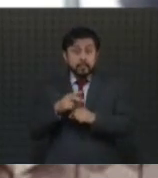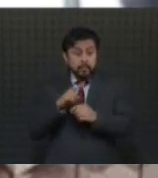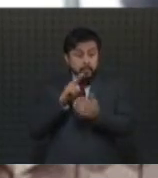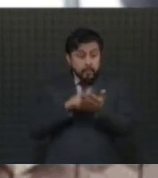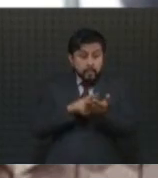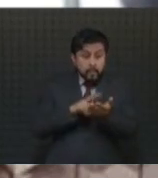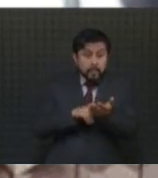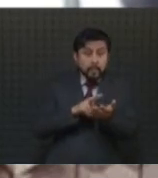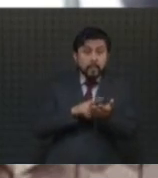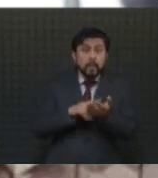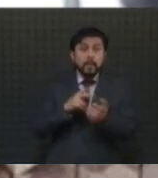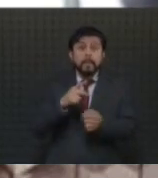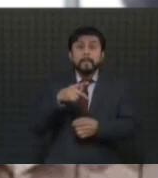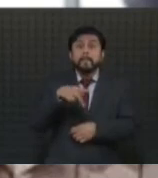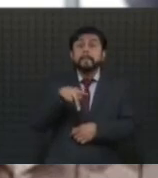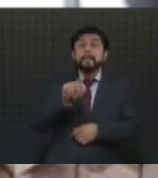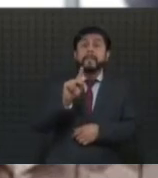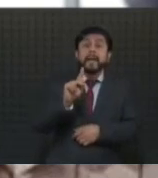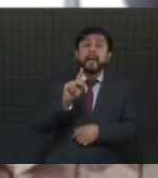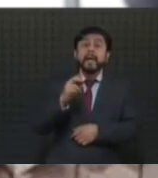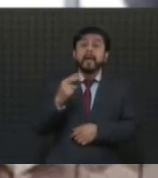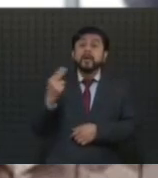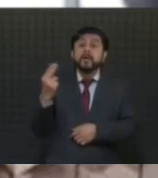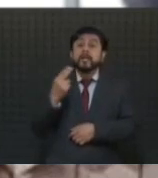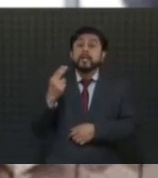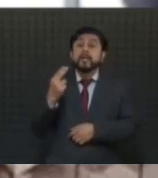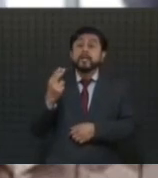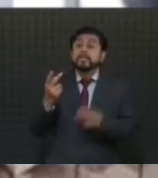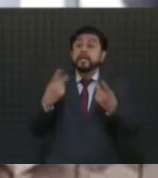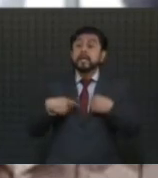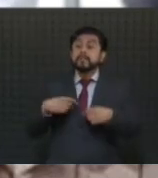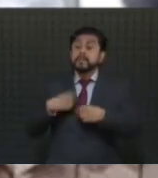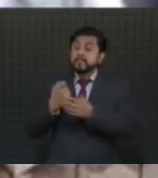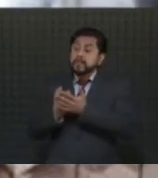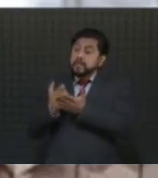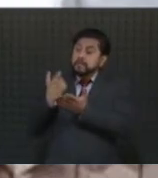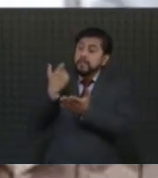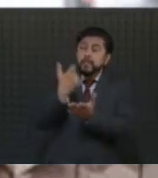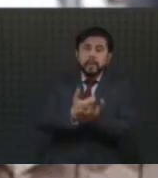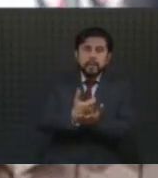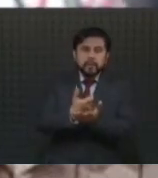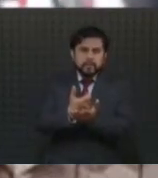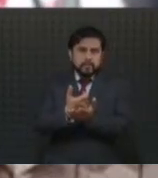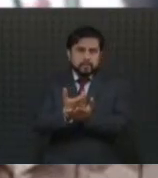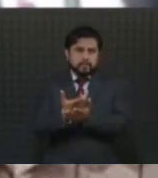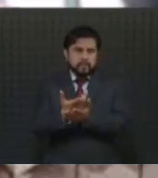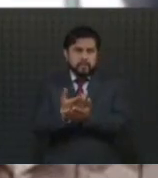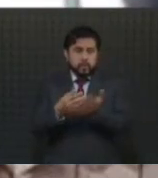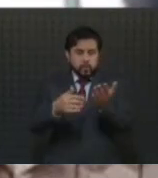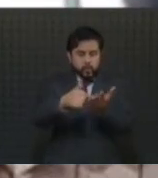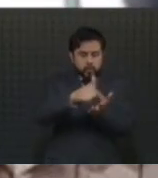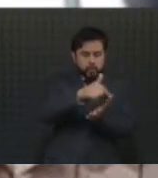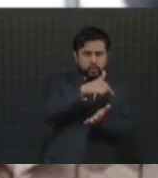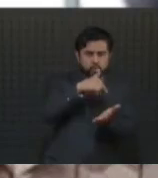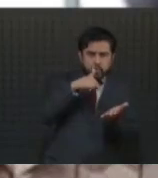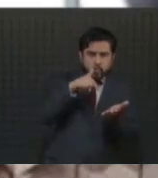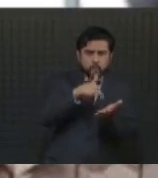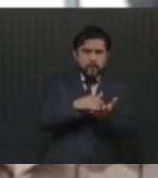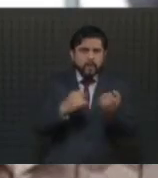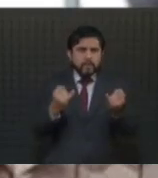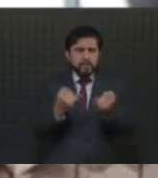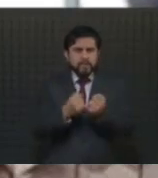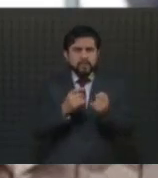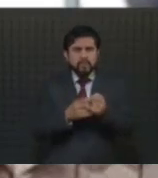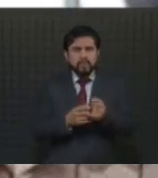valorarse si no hay un valor económico, y que los espacios públicos se abandonan porque no tienen un